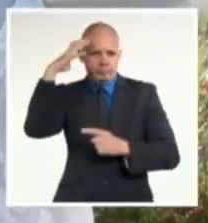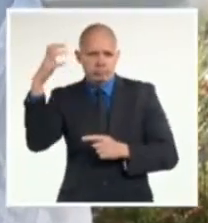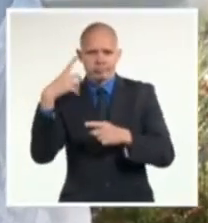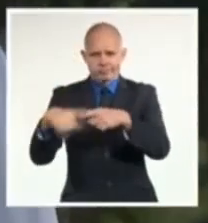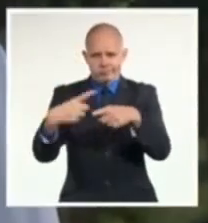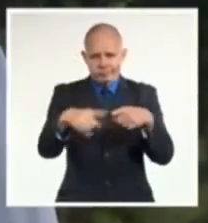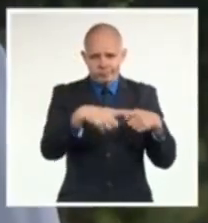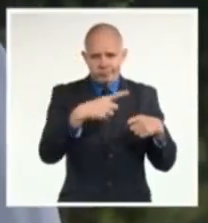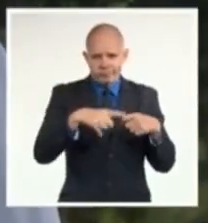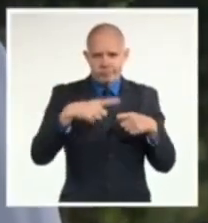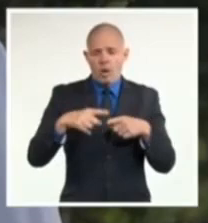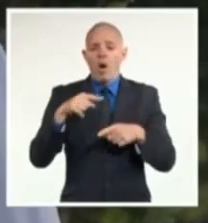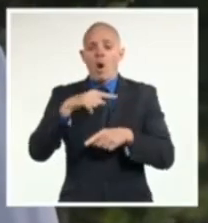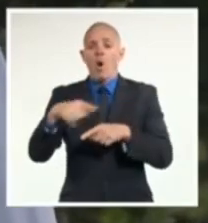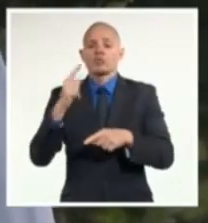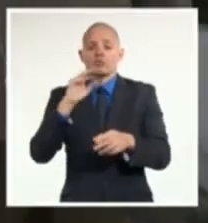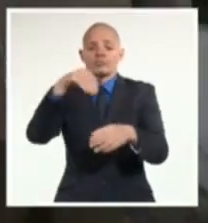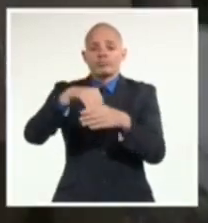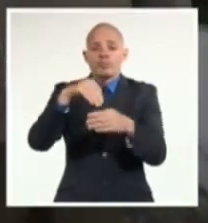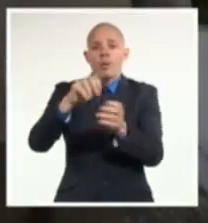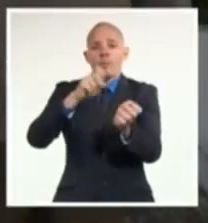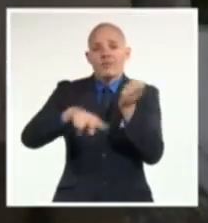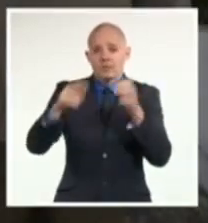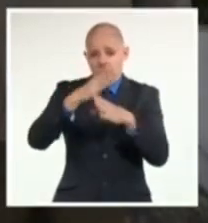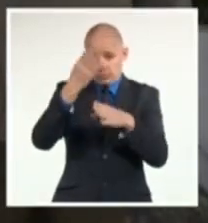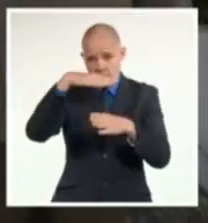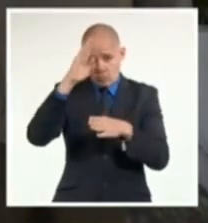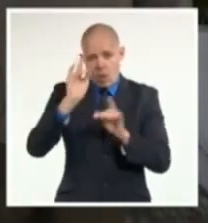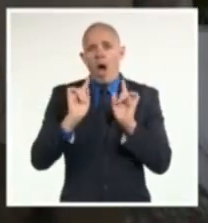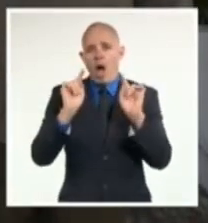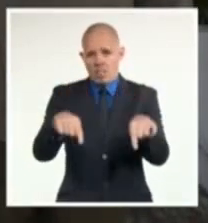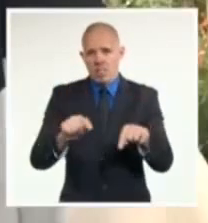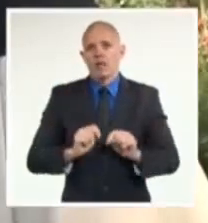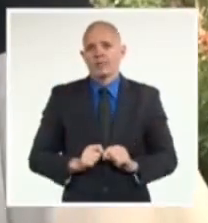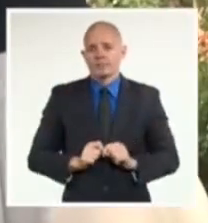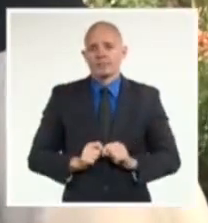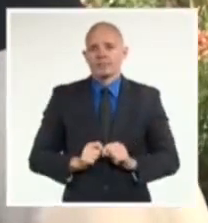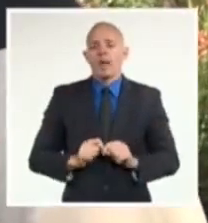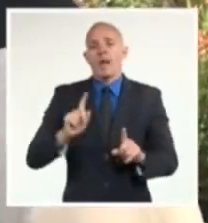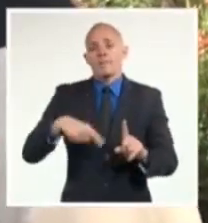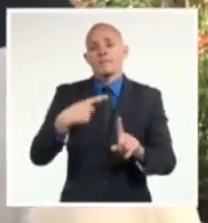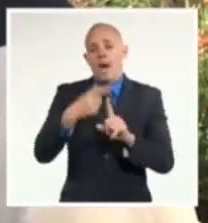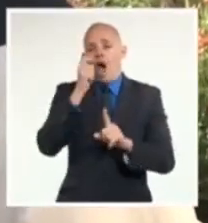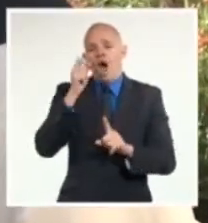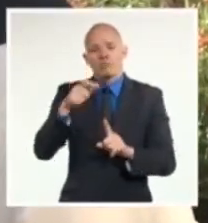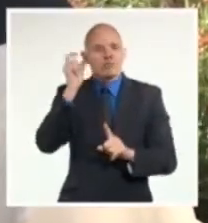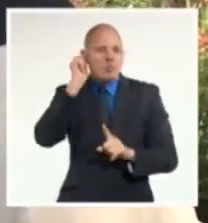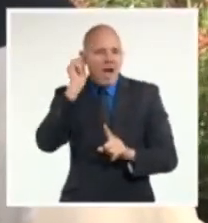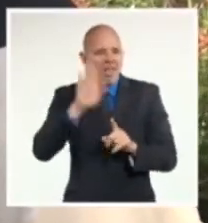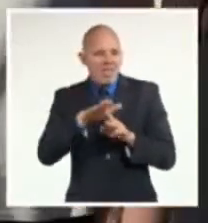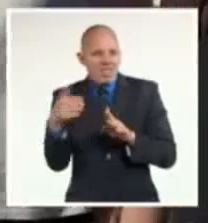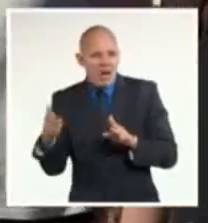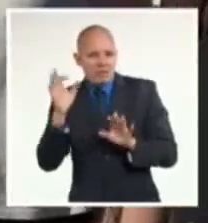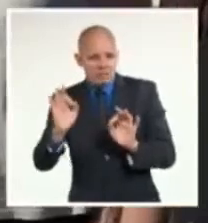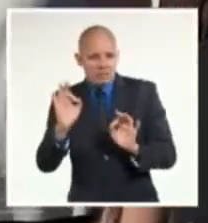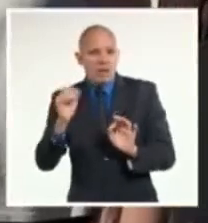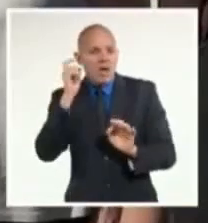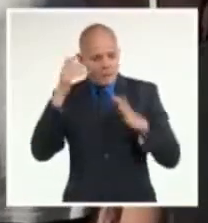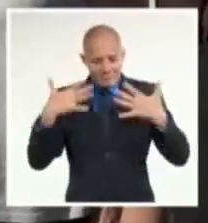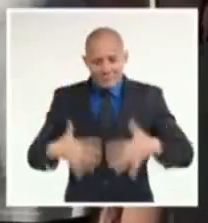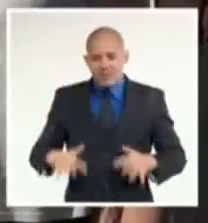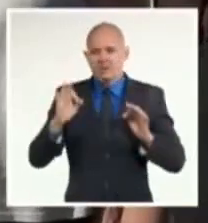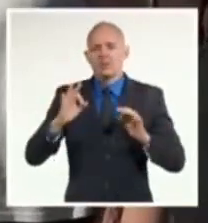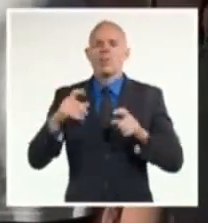y las máximas autoridades de la provincia de Santiago de Cuba. Presentes en la viuda de Hart, Eloísa Carrera Barona,